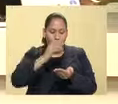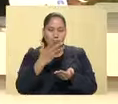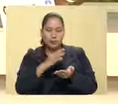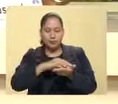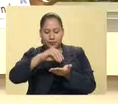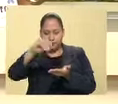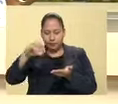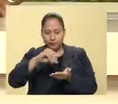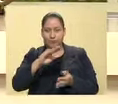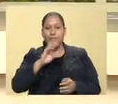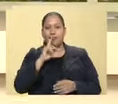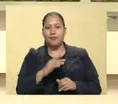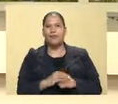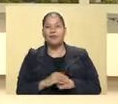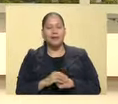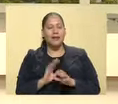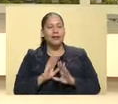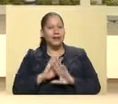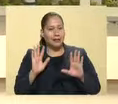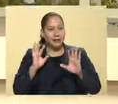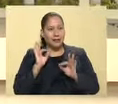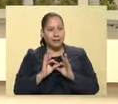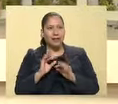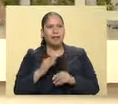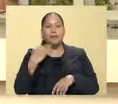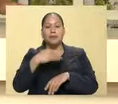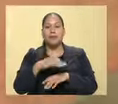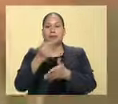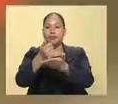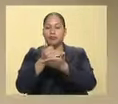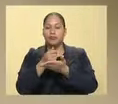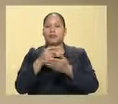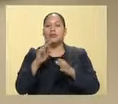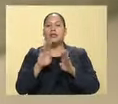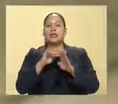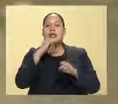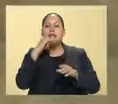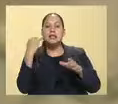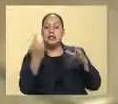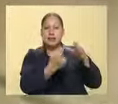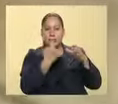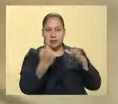3 gramos. Esta ya nos quedó. Mientras nos ayuda con la salsa. Ok.